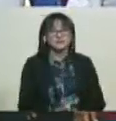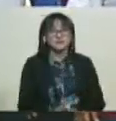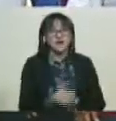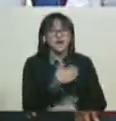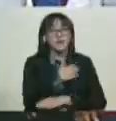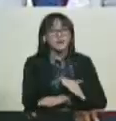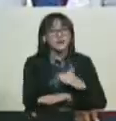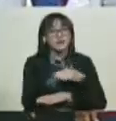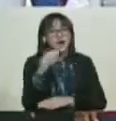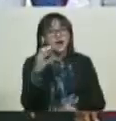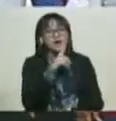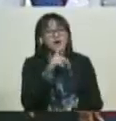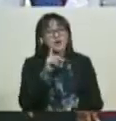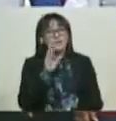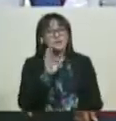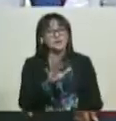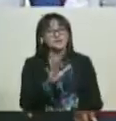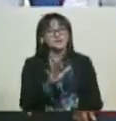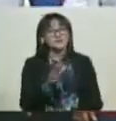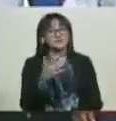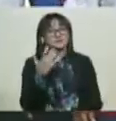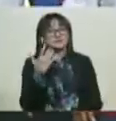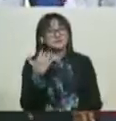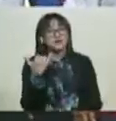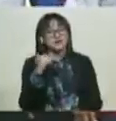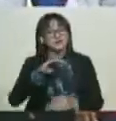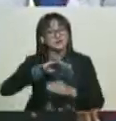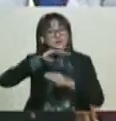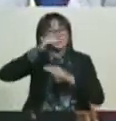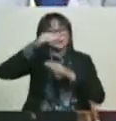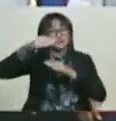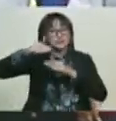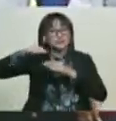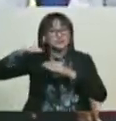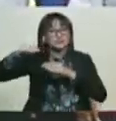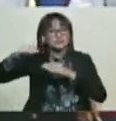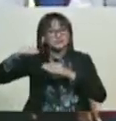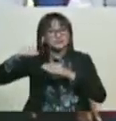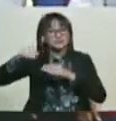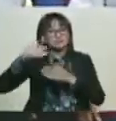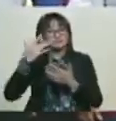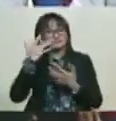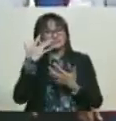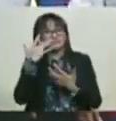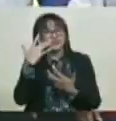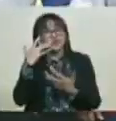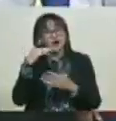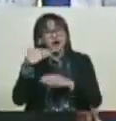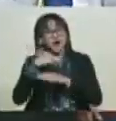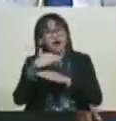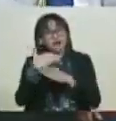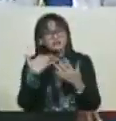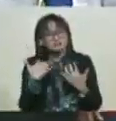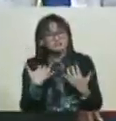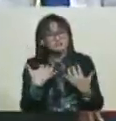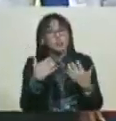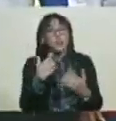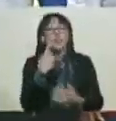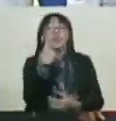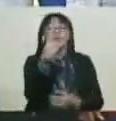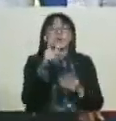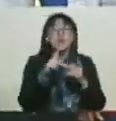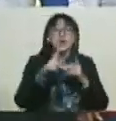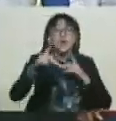avenida caracas porque además desde aquí estamos en una colina y podemos ver la calle de más de un kilómetro